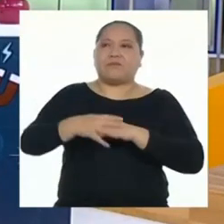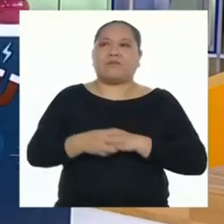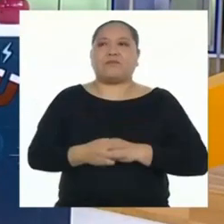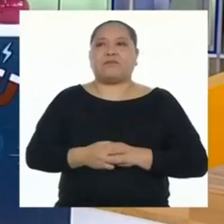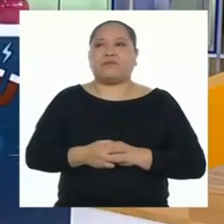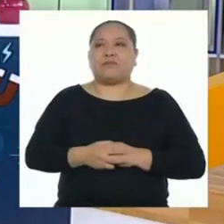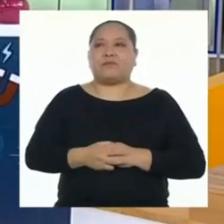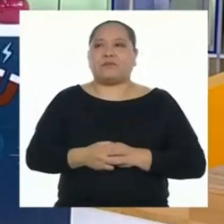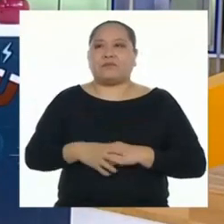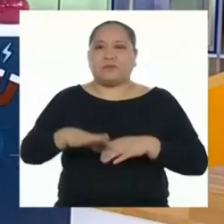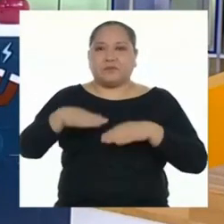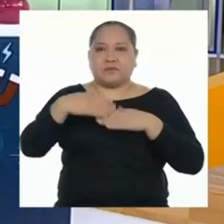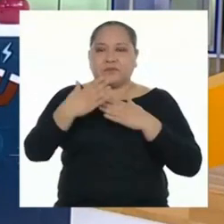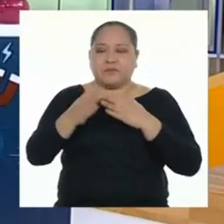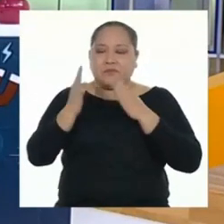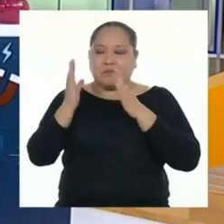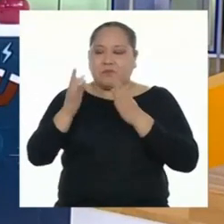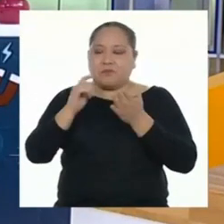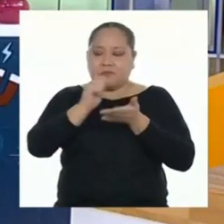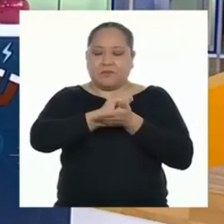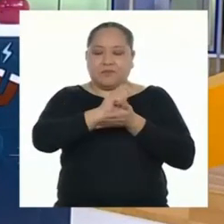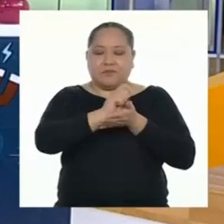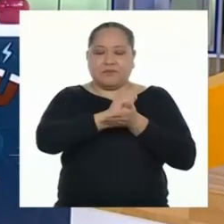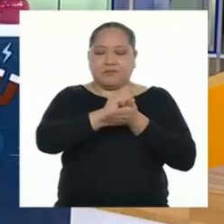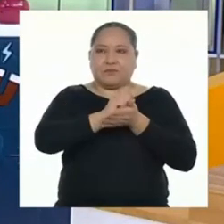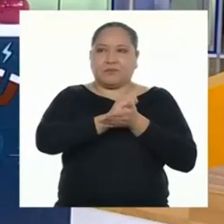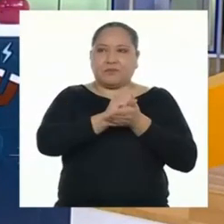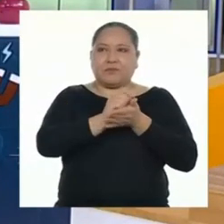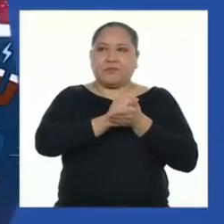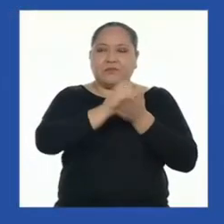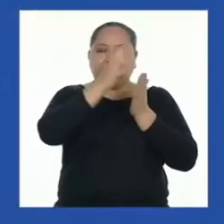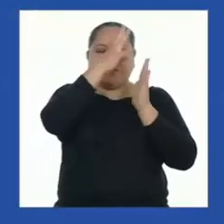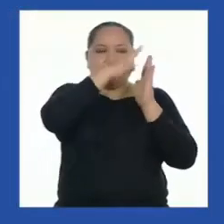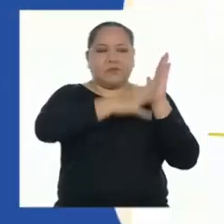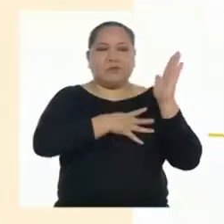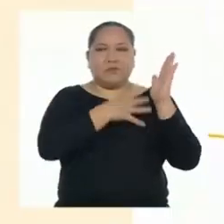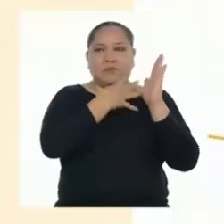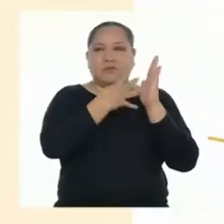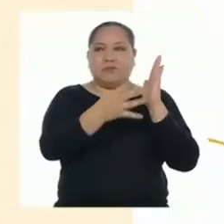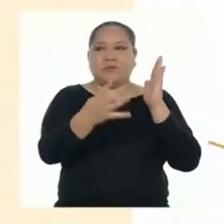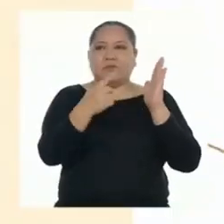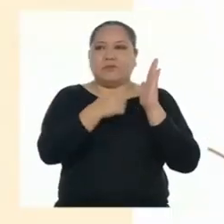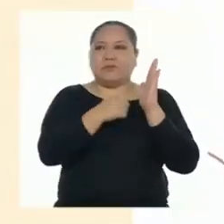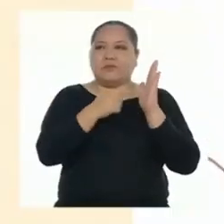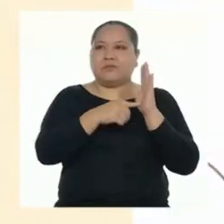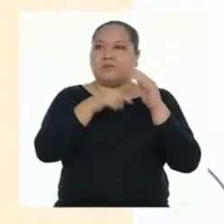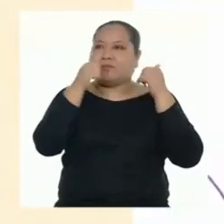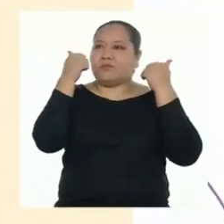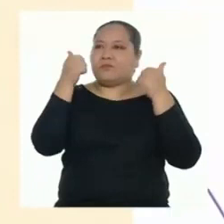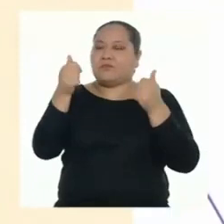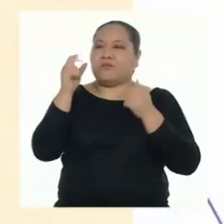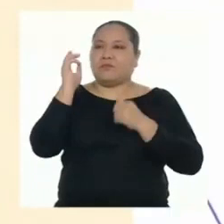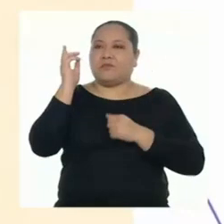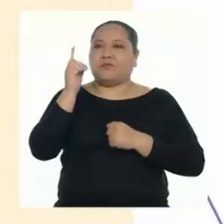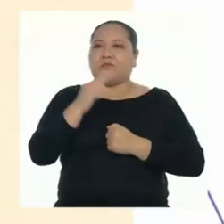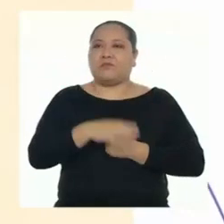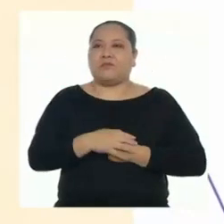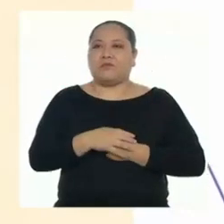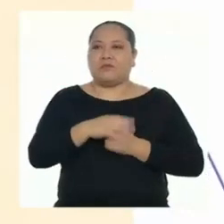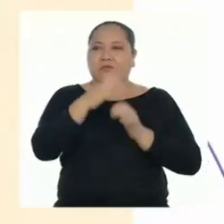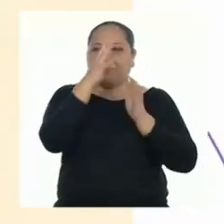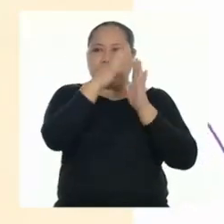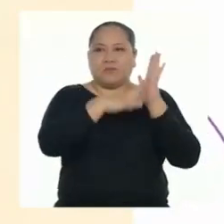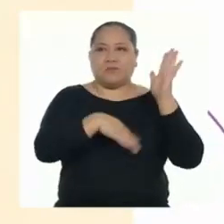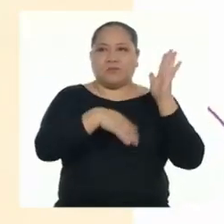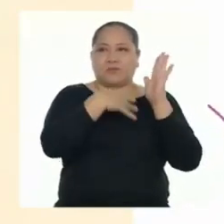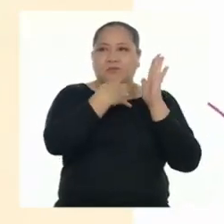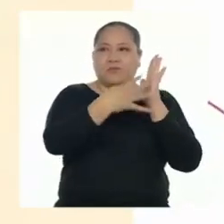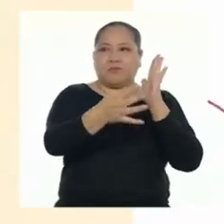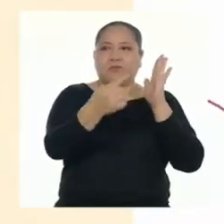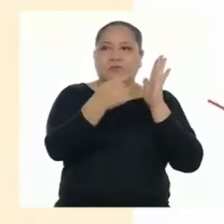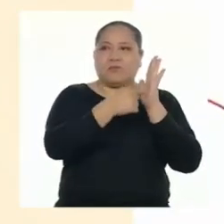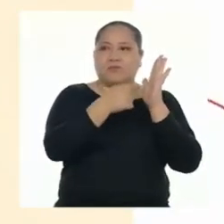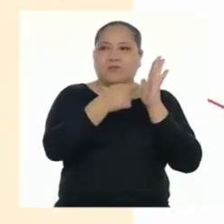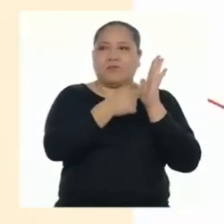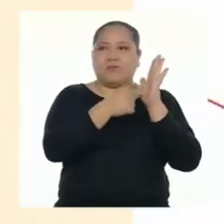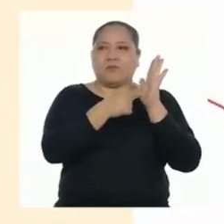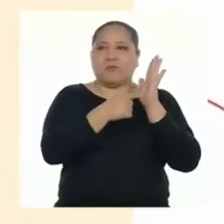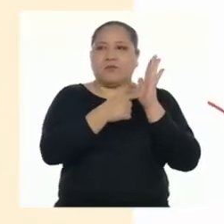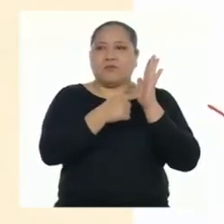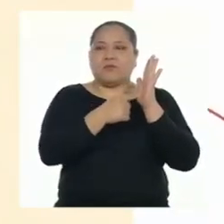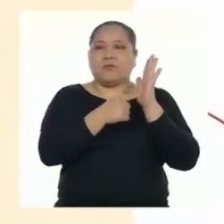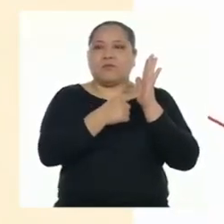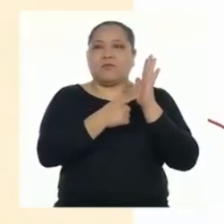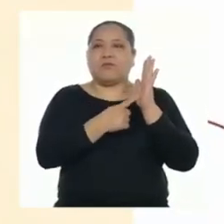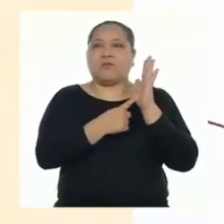regla. Y luego organicé los datos obtenidos registrándolos en la tabla. Muy bien, profesora. Entonces en la tabla prevista registramos los datos